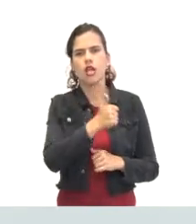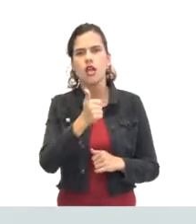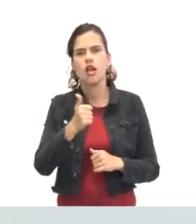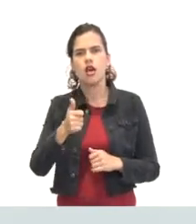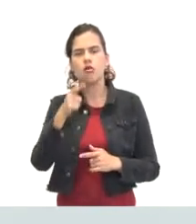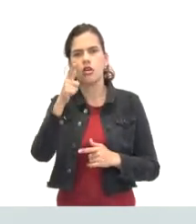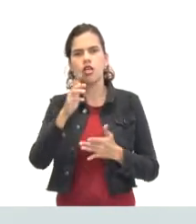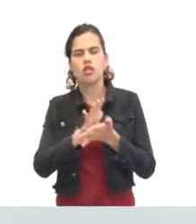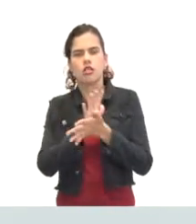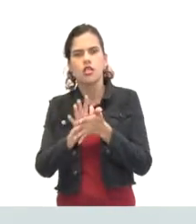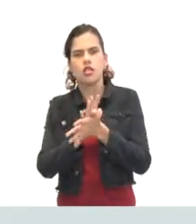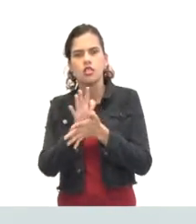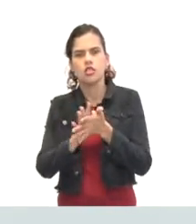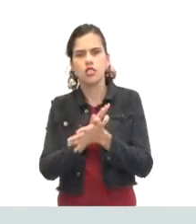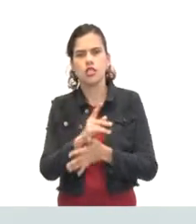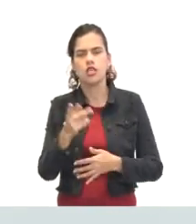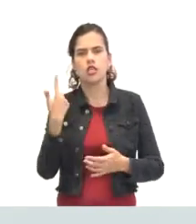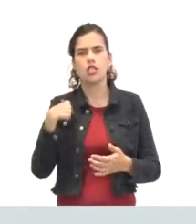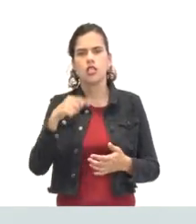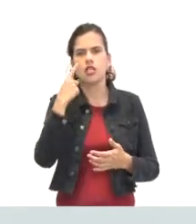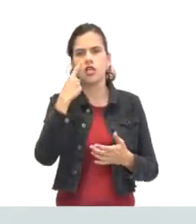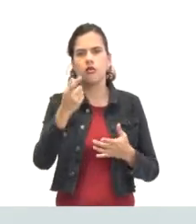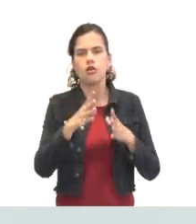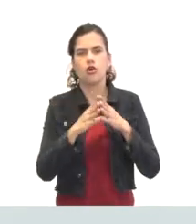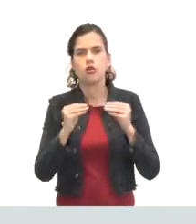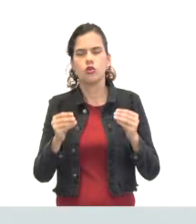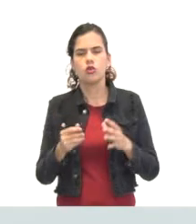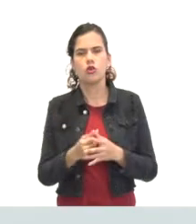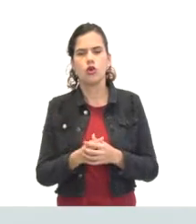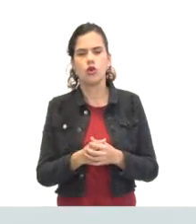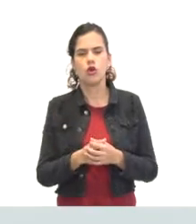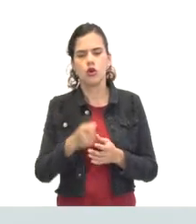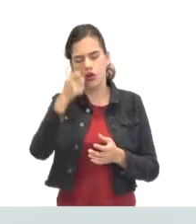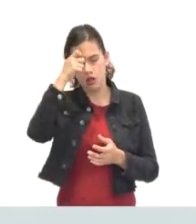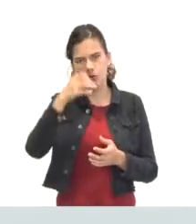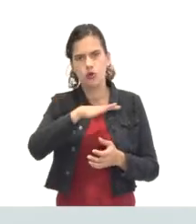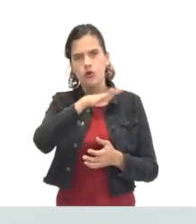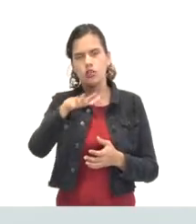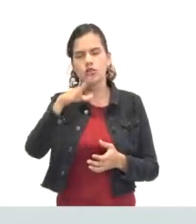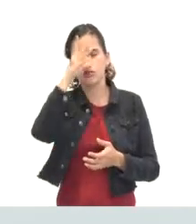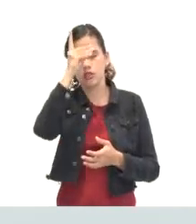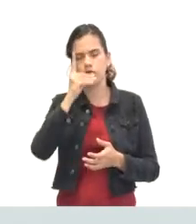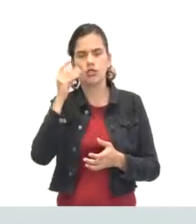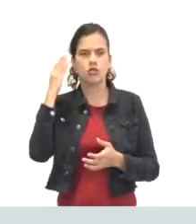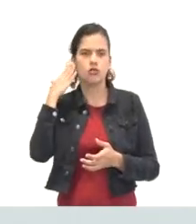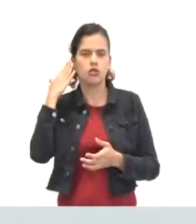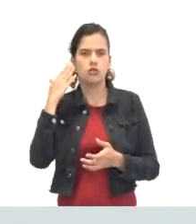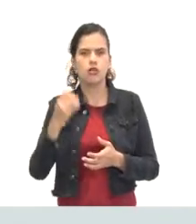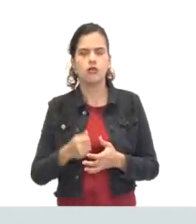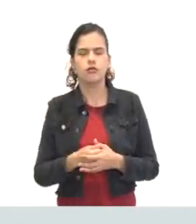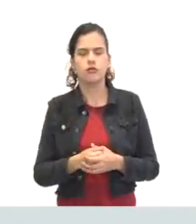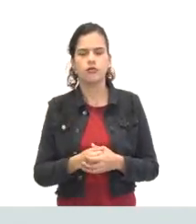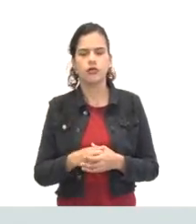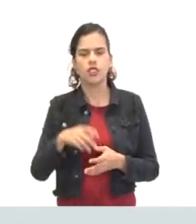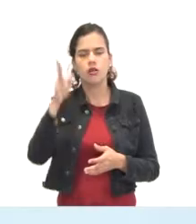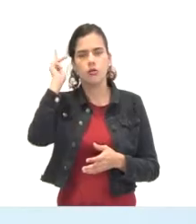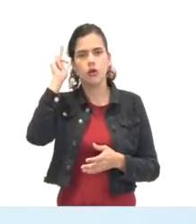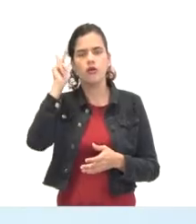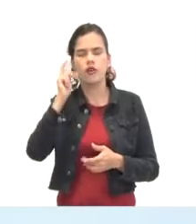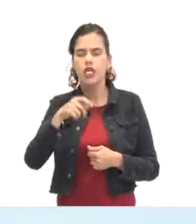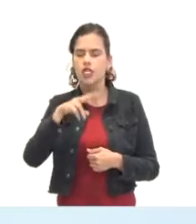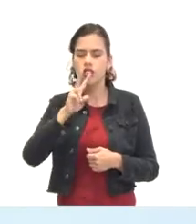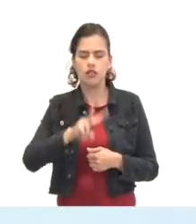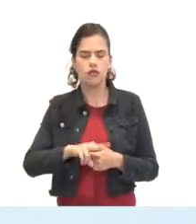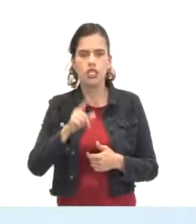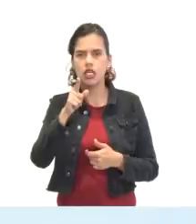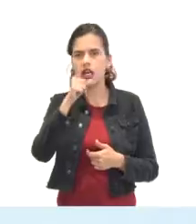de estas señas que corresponden a todo lo que tiene que ver con la población con deficiencias auditivas. Mi profe,